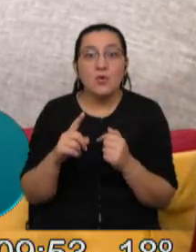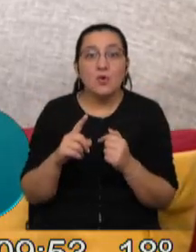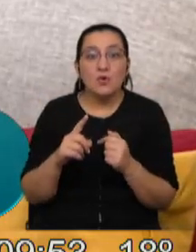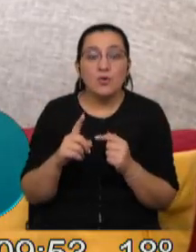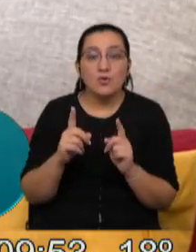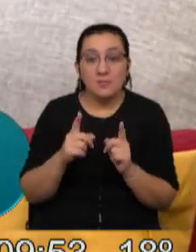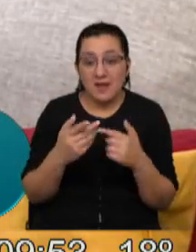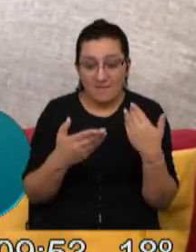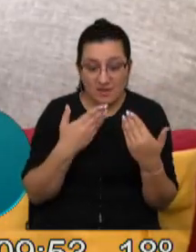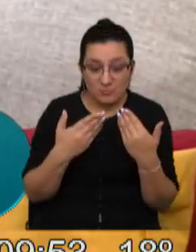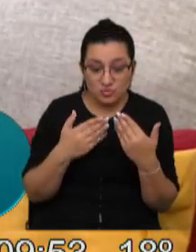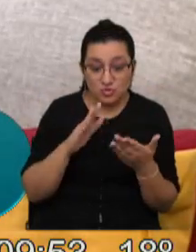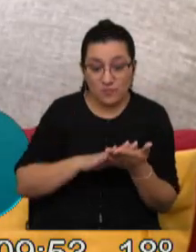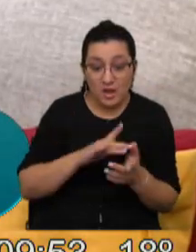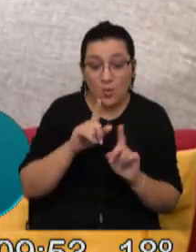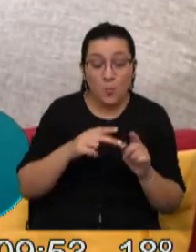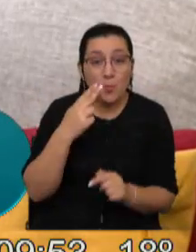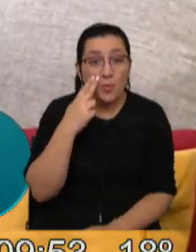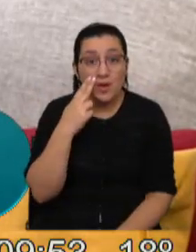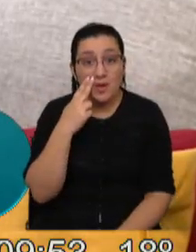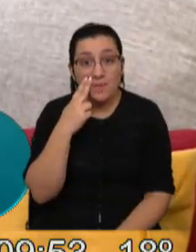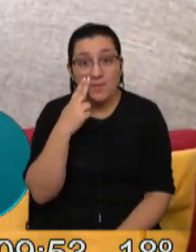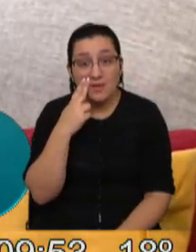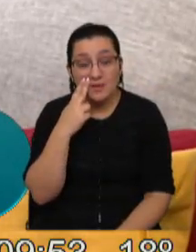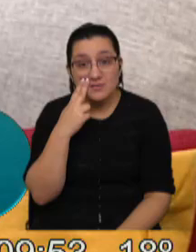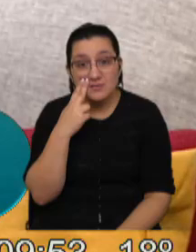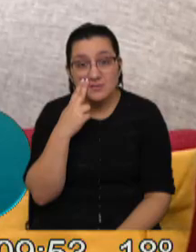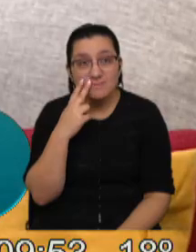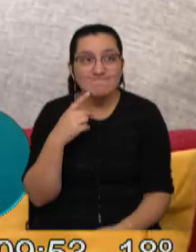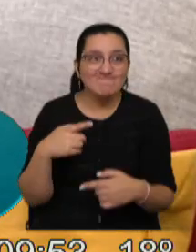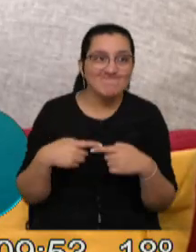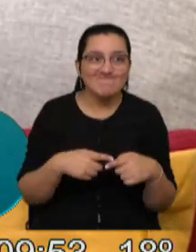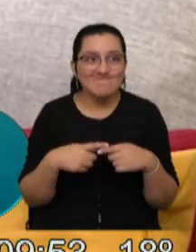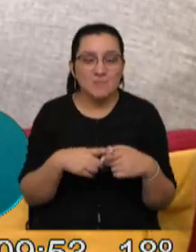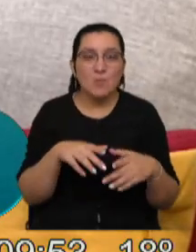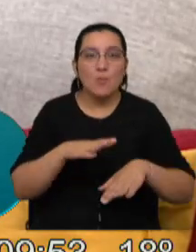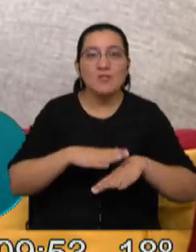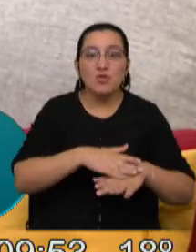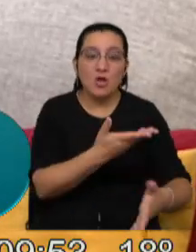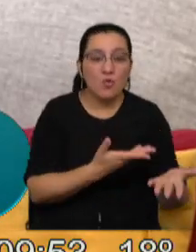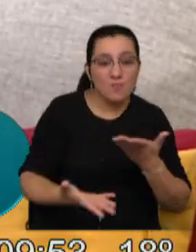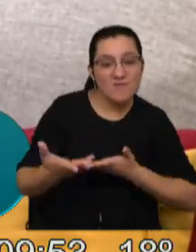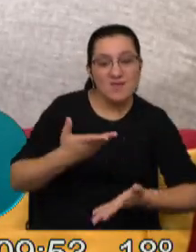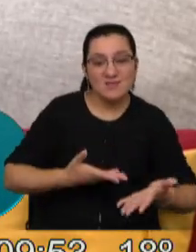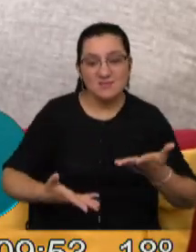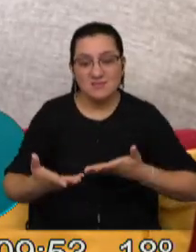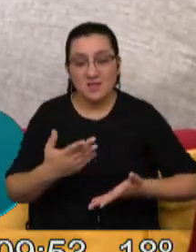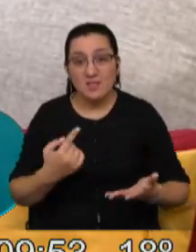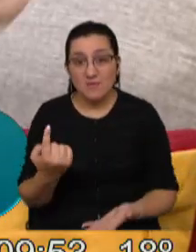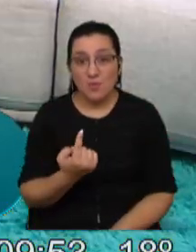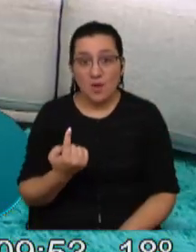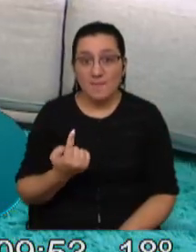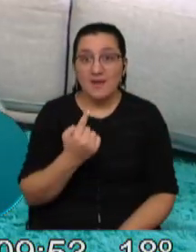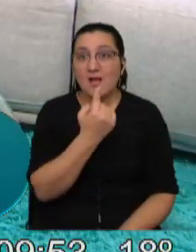y también hemos hablado de algunos de estos problemas que vamos, o algunas de estas disyuntivas que tenemos a la hora de convivir de forma individual para